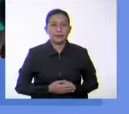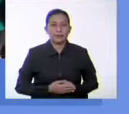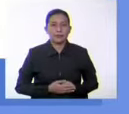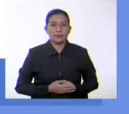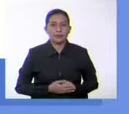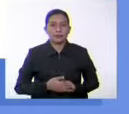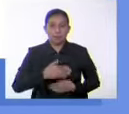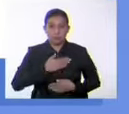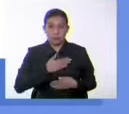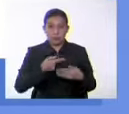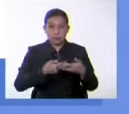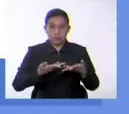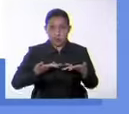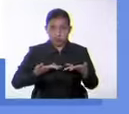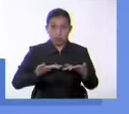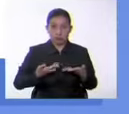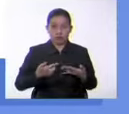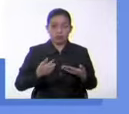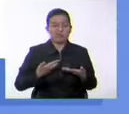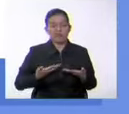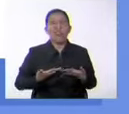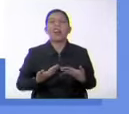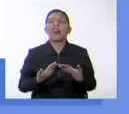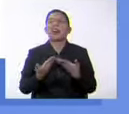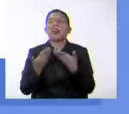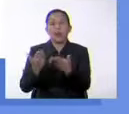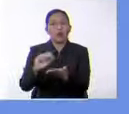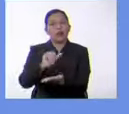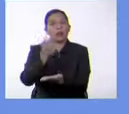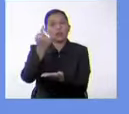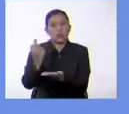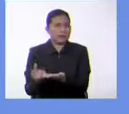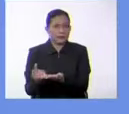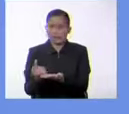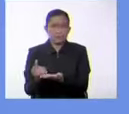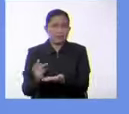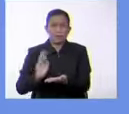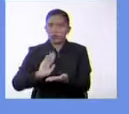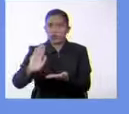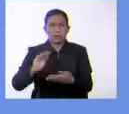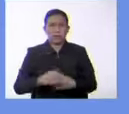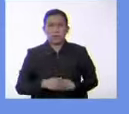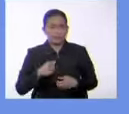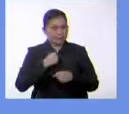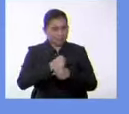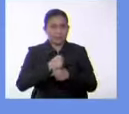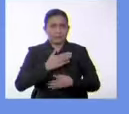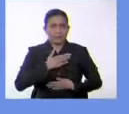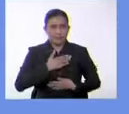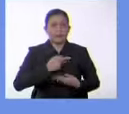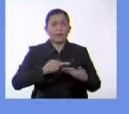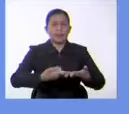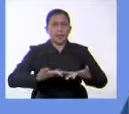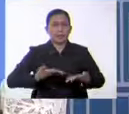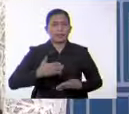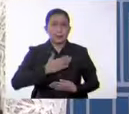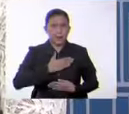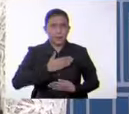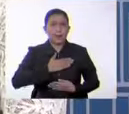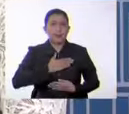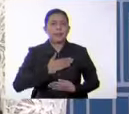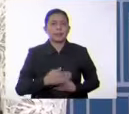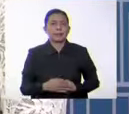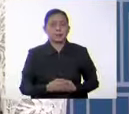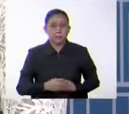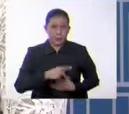podemos cederlos a otros o a otras personas, o que un derecho debe ser garantía para otros. En este caso, lo